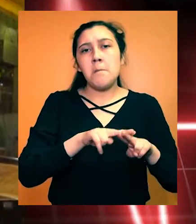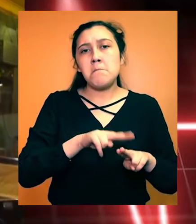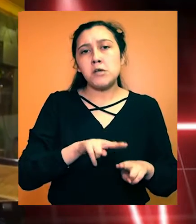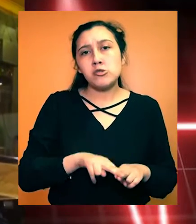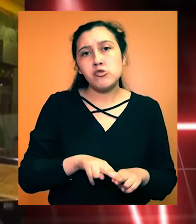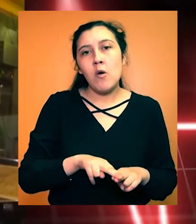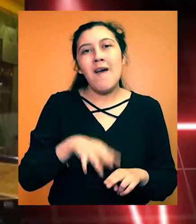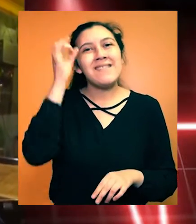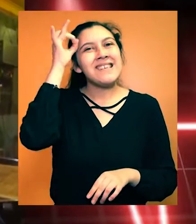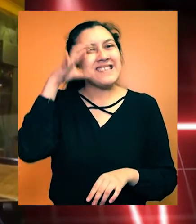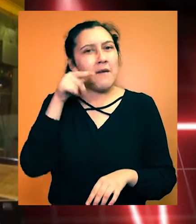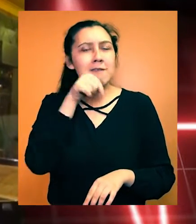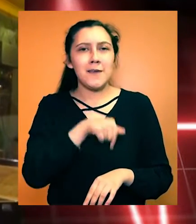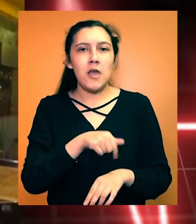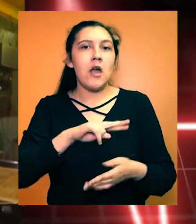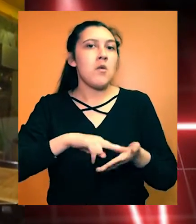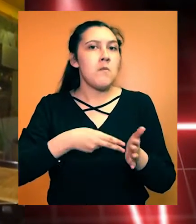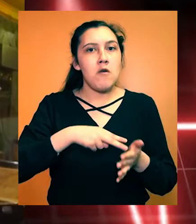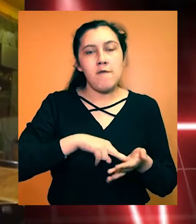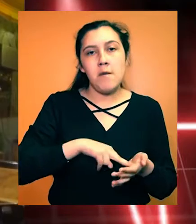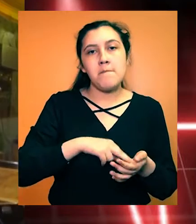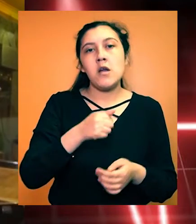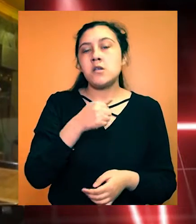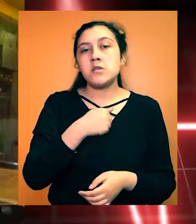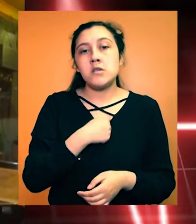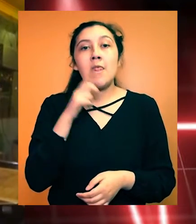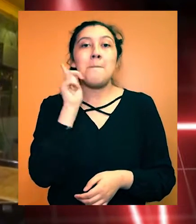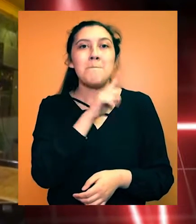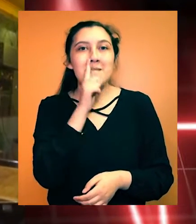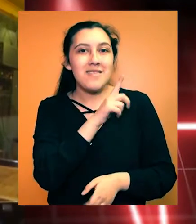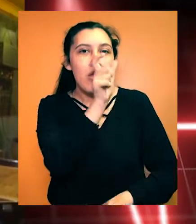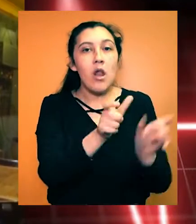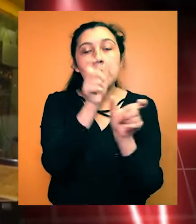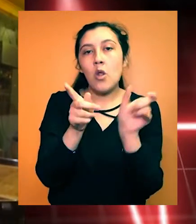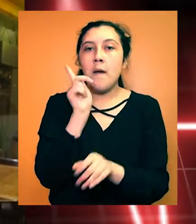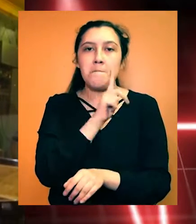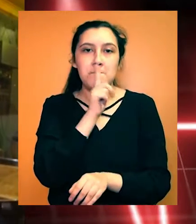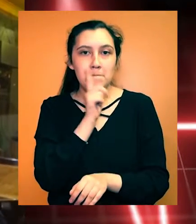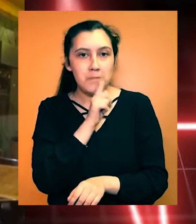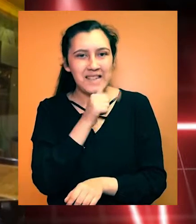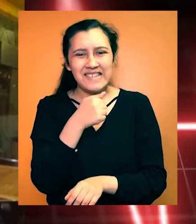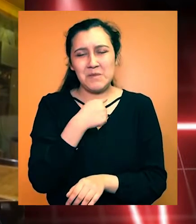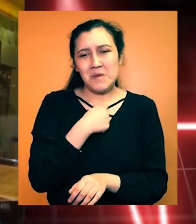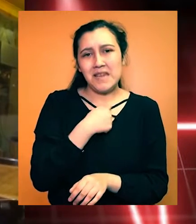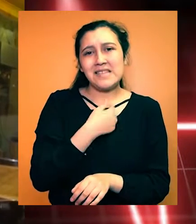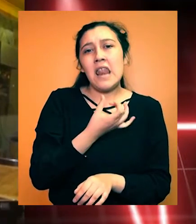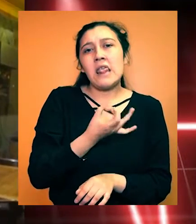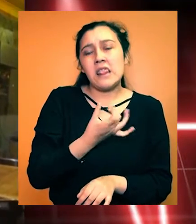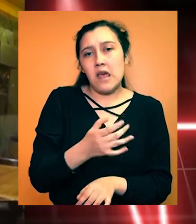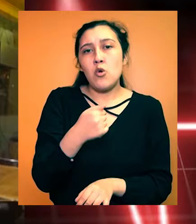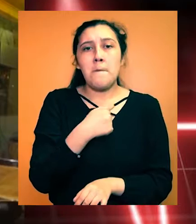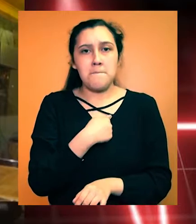pasó, se me comprueba que aquí hay manos negras, que aquí alguien está metido y es alguien que simplemente me quiere hacer daño a mi